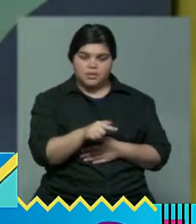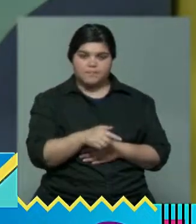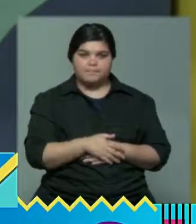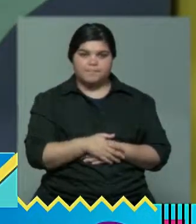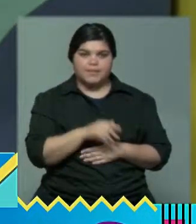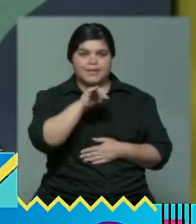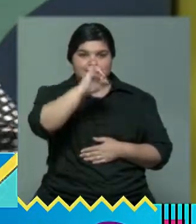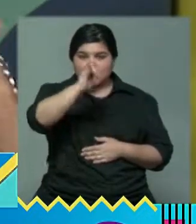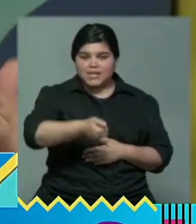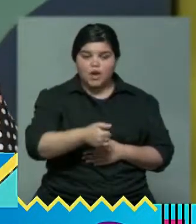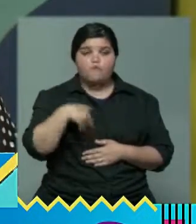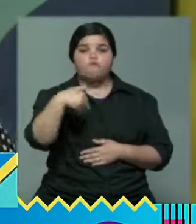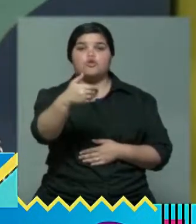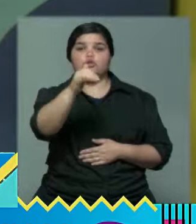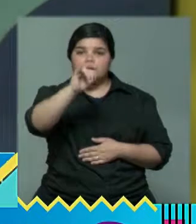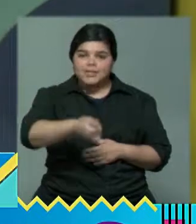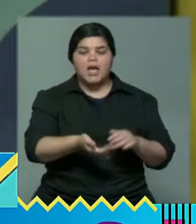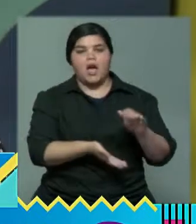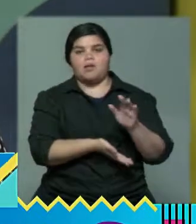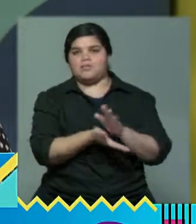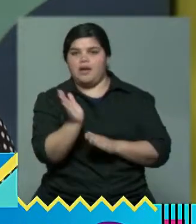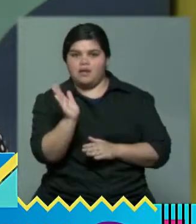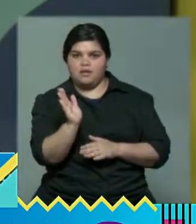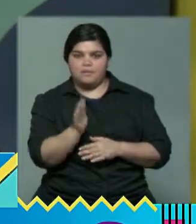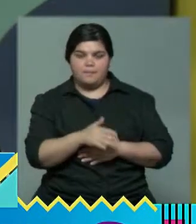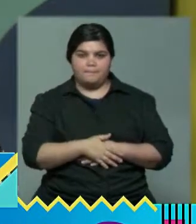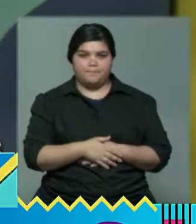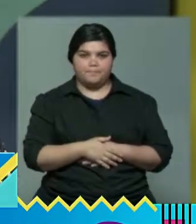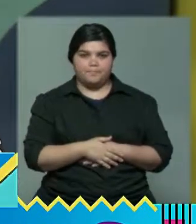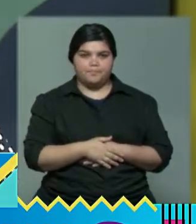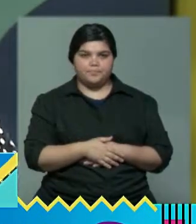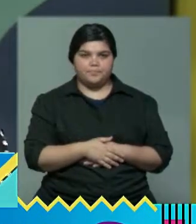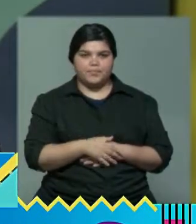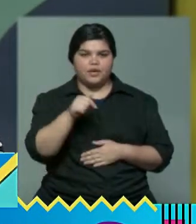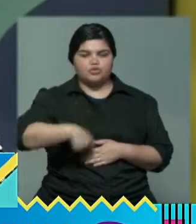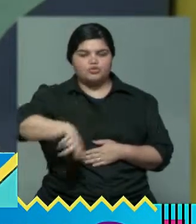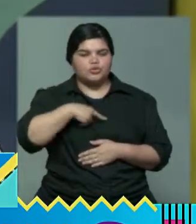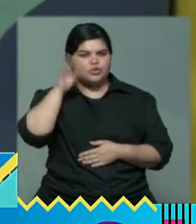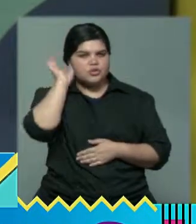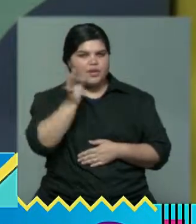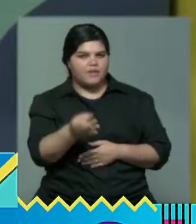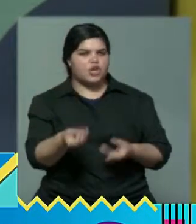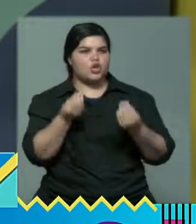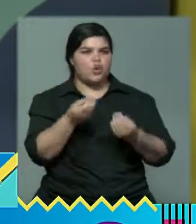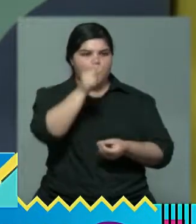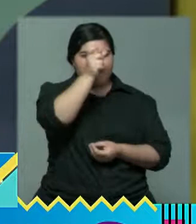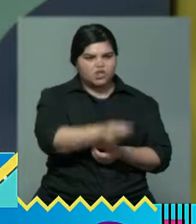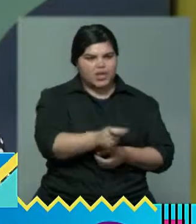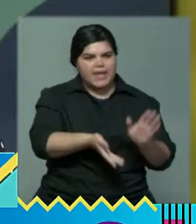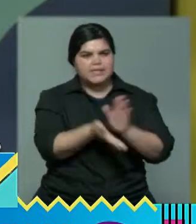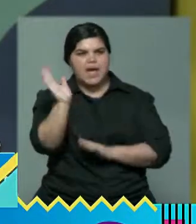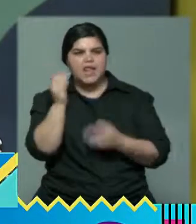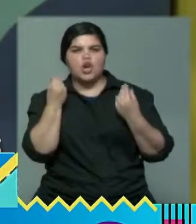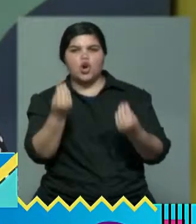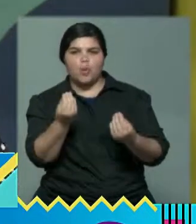salir en algún momento. La discusión que nosotros nos tenemos que dar es en qué condiciones queremos que salga. Entonces, la